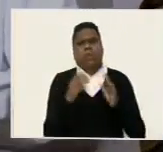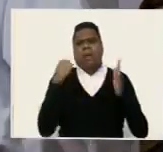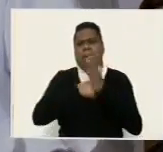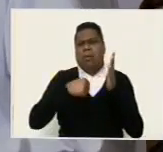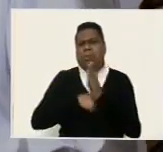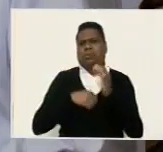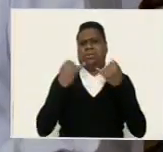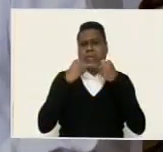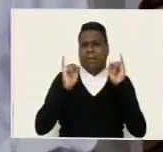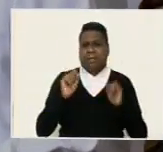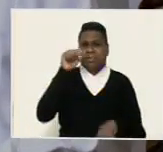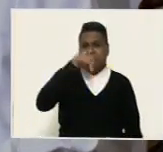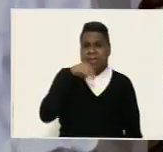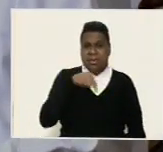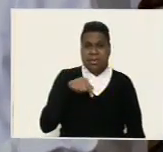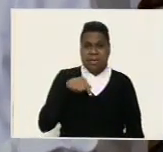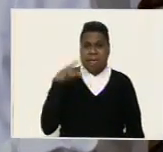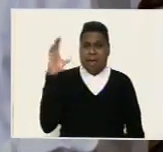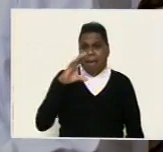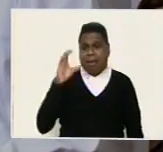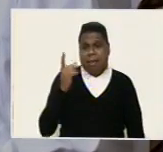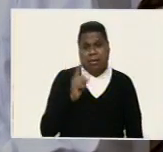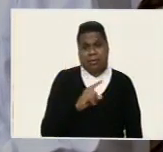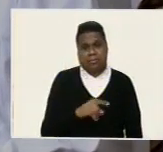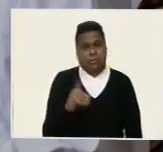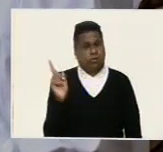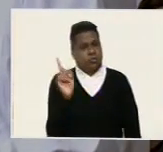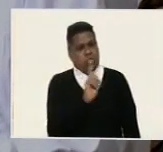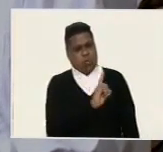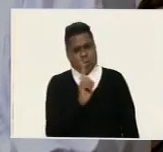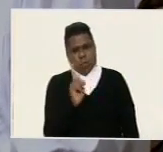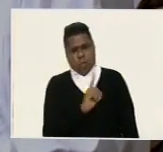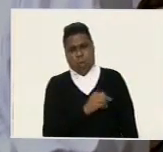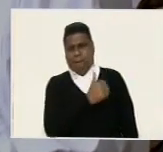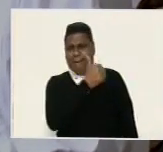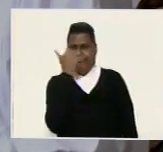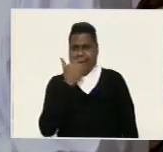se dieron aquí en el centro. No, allá se